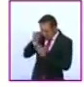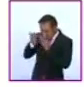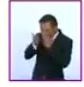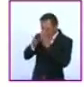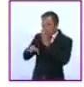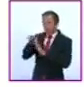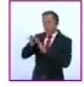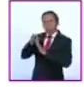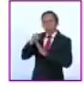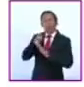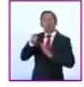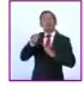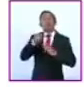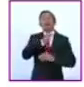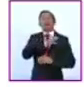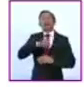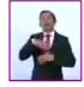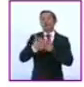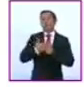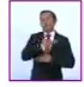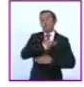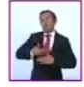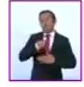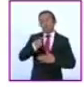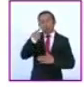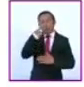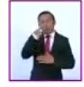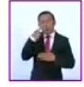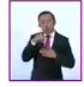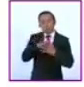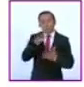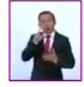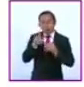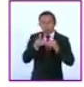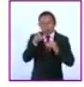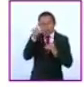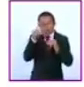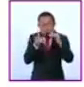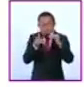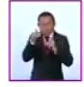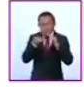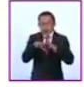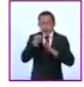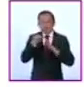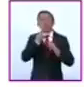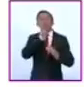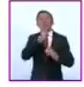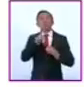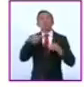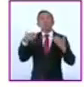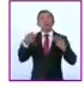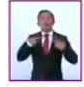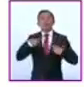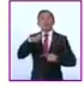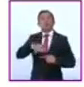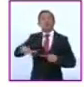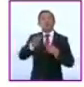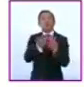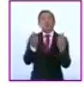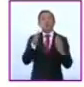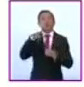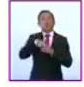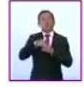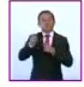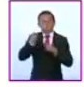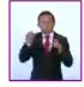candidatos presidenciales así como el porcentaje de participación ciudadana en las urnas a diferencia de las